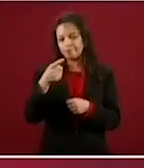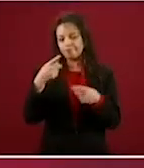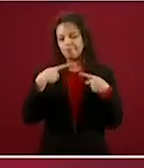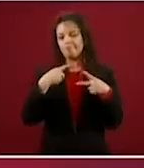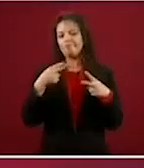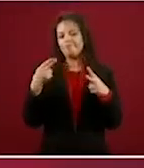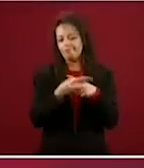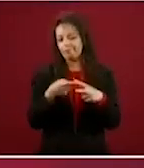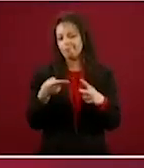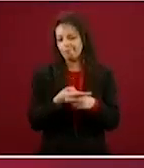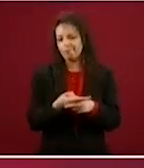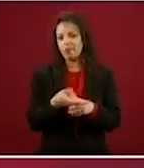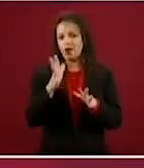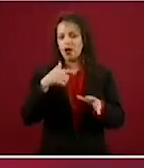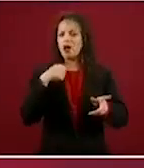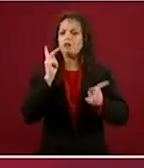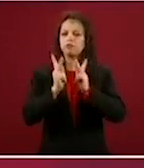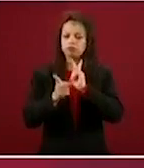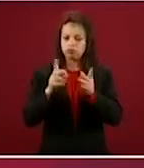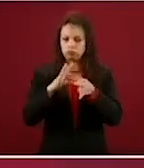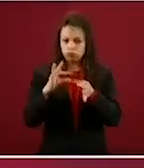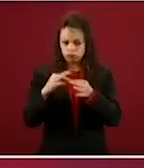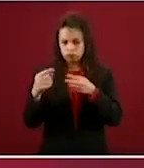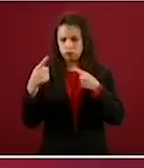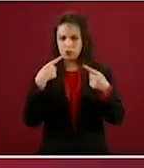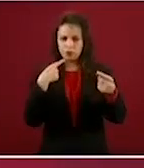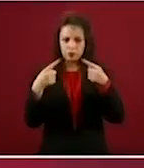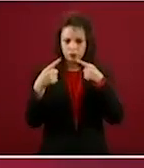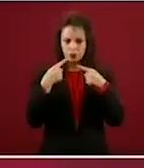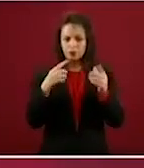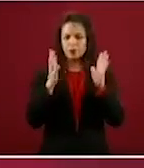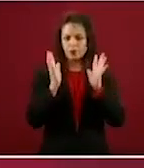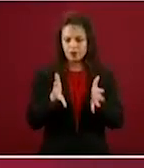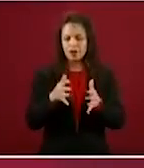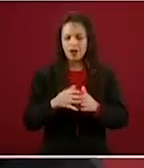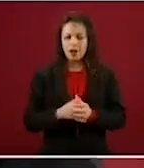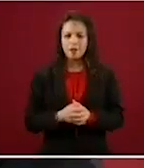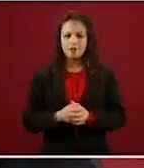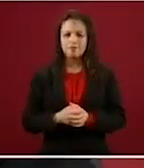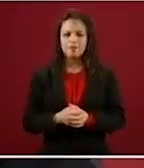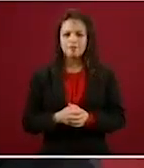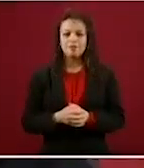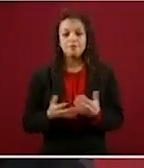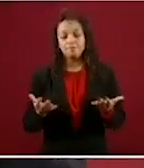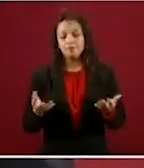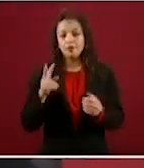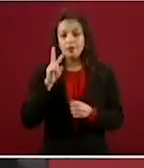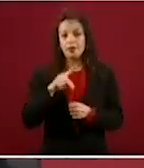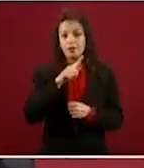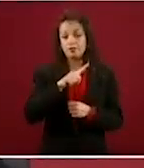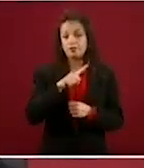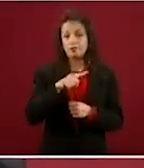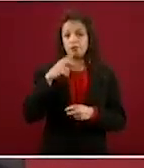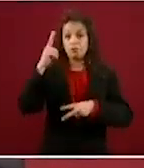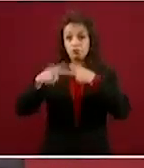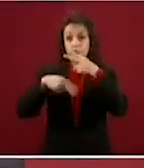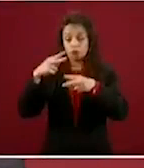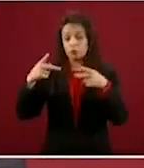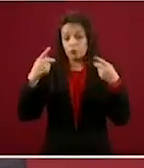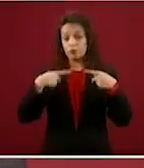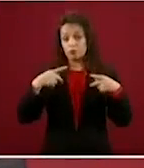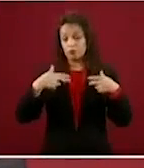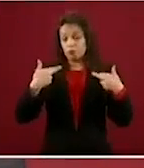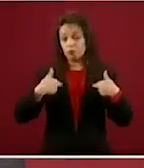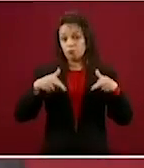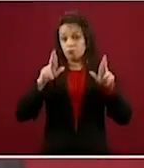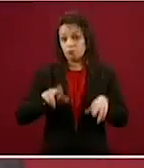gran reforma político-electoral por lo que se debe volver a presentar la reforma constitucional que presentó el año pasado